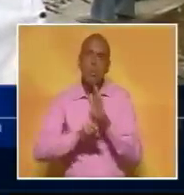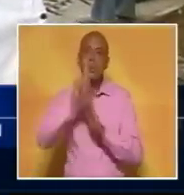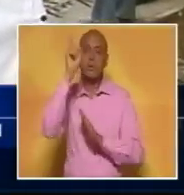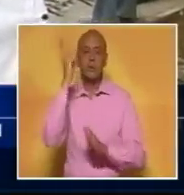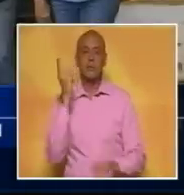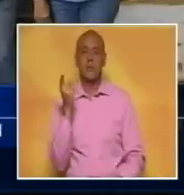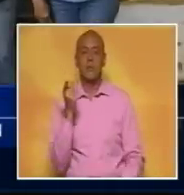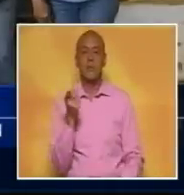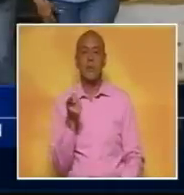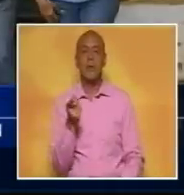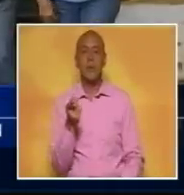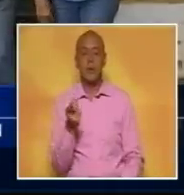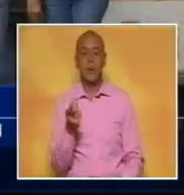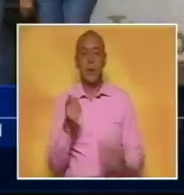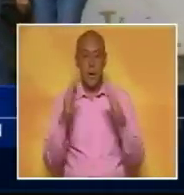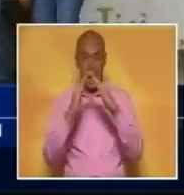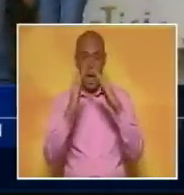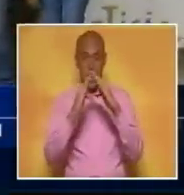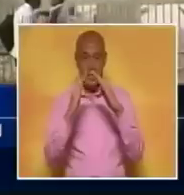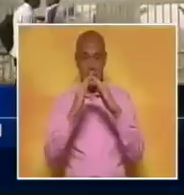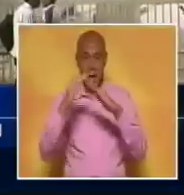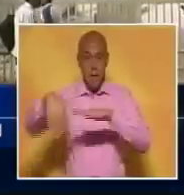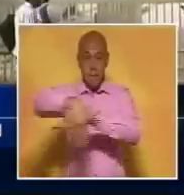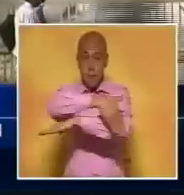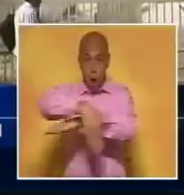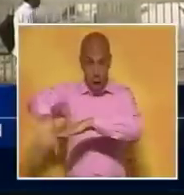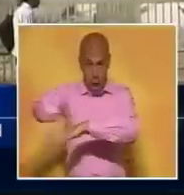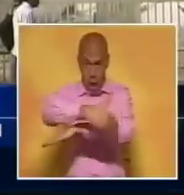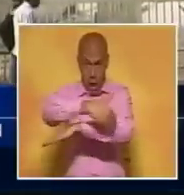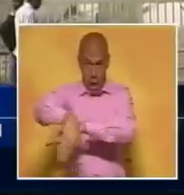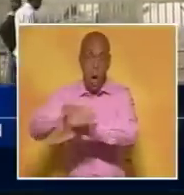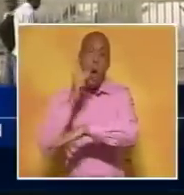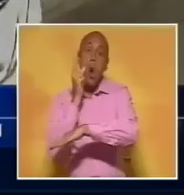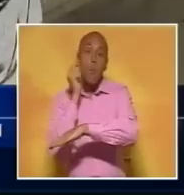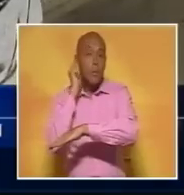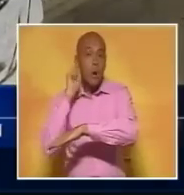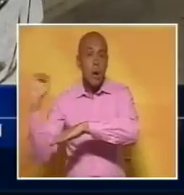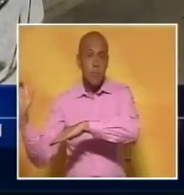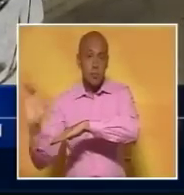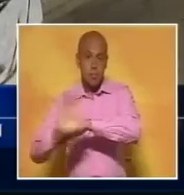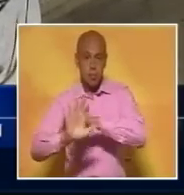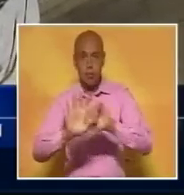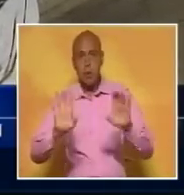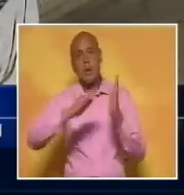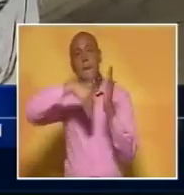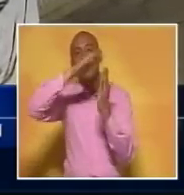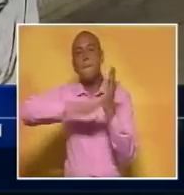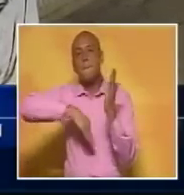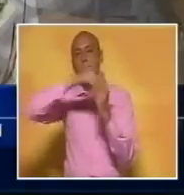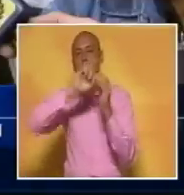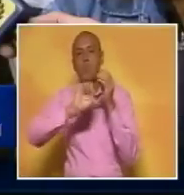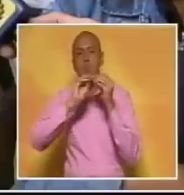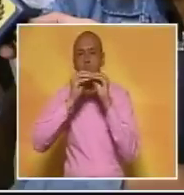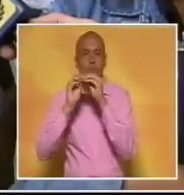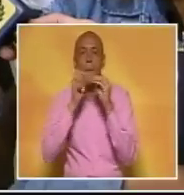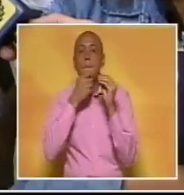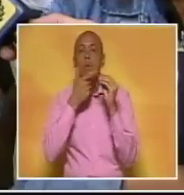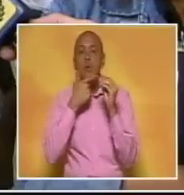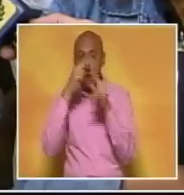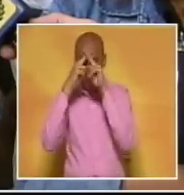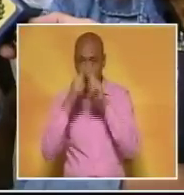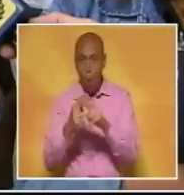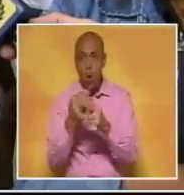las afueras de la residencia del concejal, estas personas realizaron un mural en su homenaje. Estamos